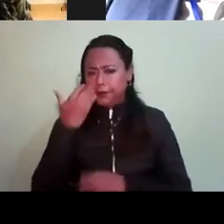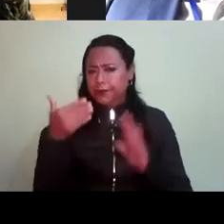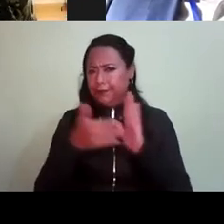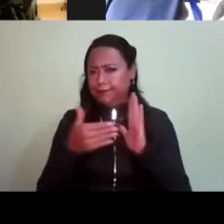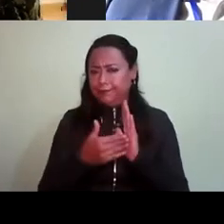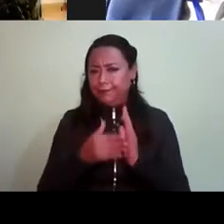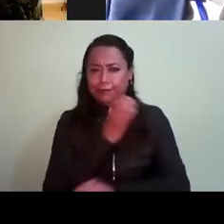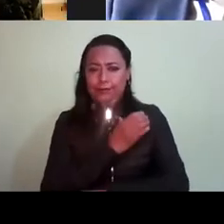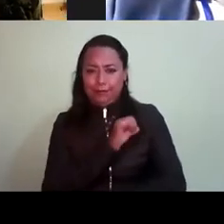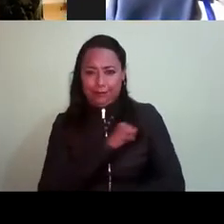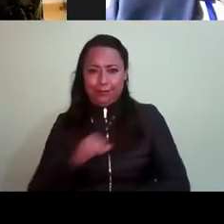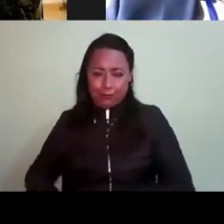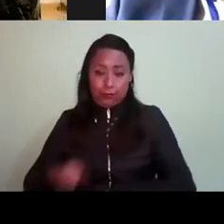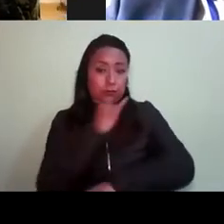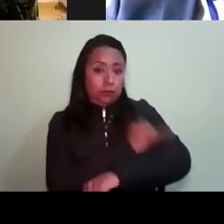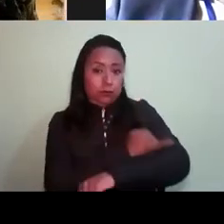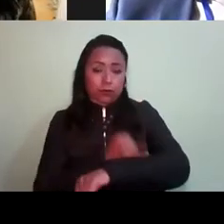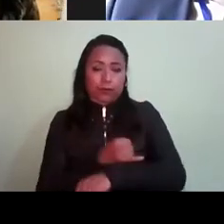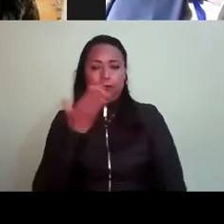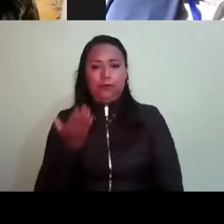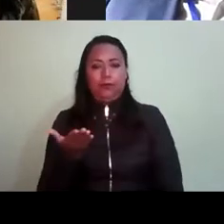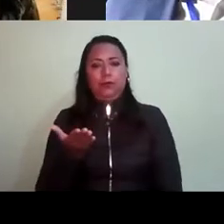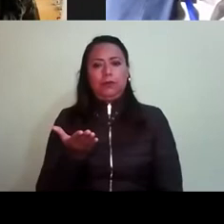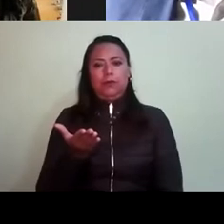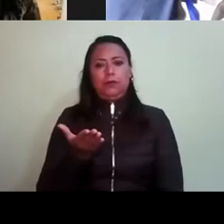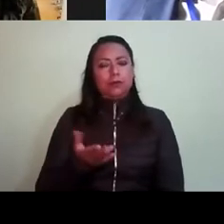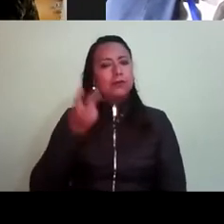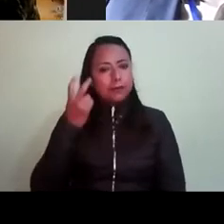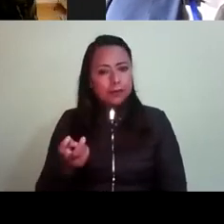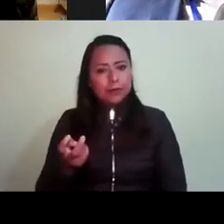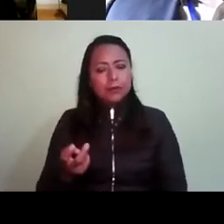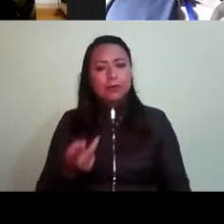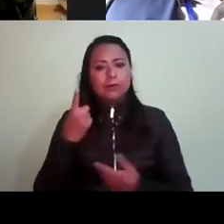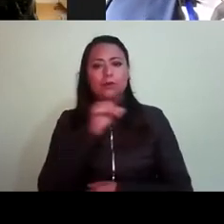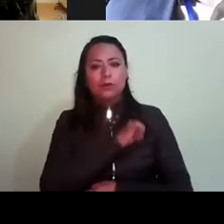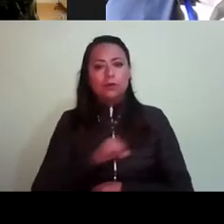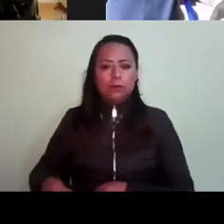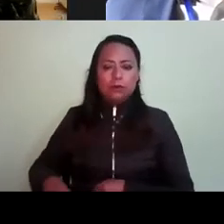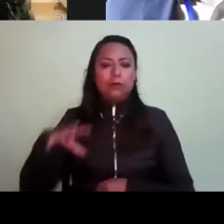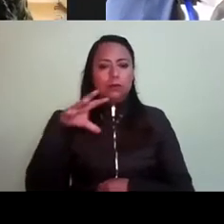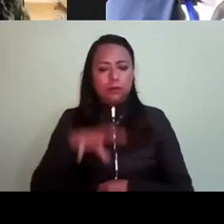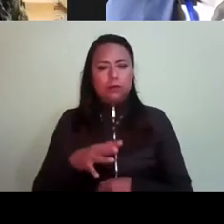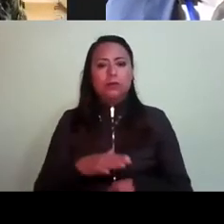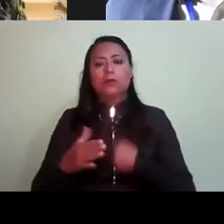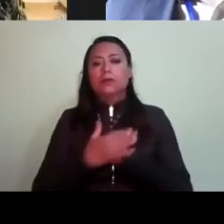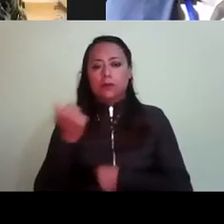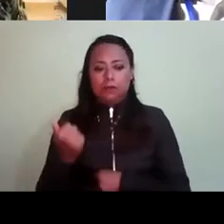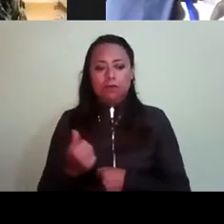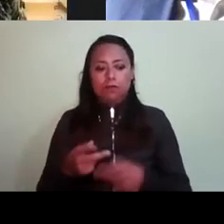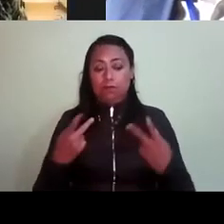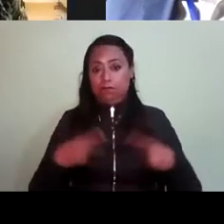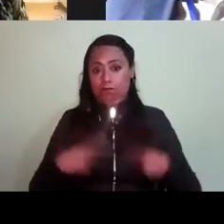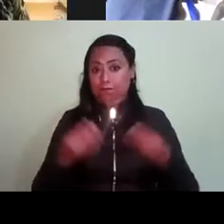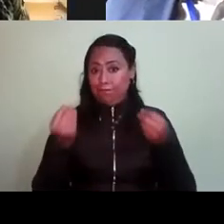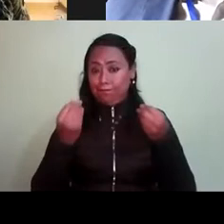que Iztapalapa por mucho es una de las alcaldías por su densidad poblacional